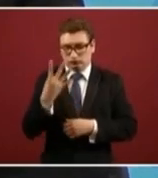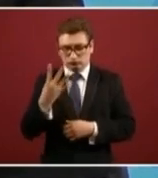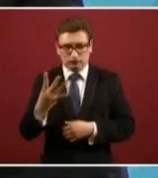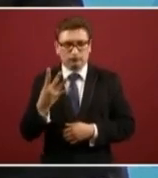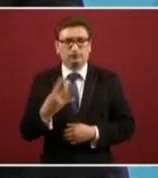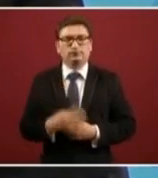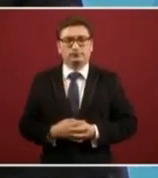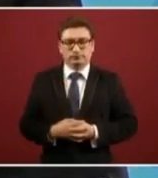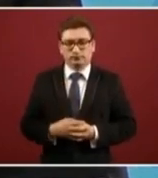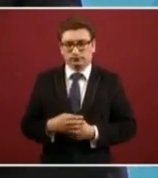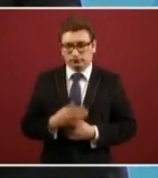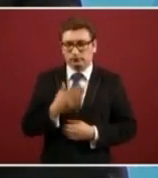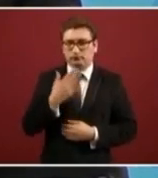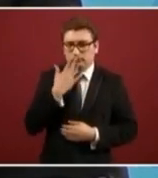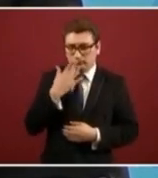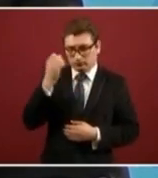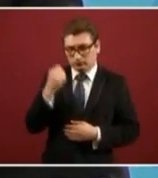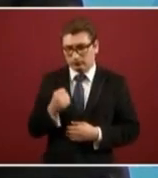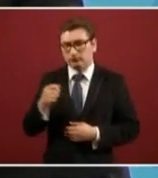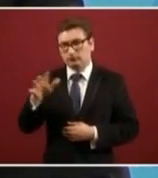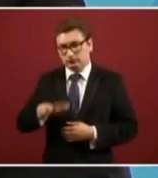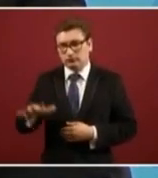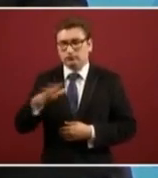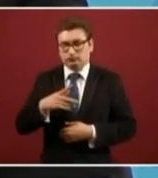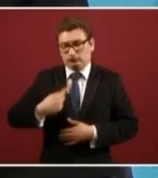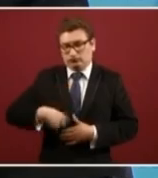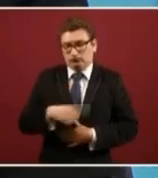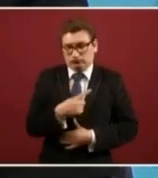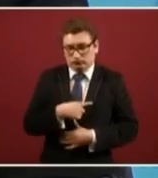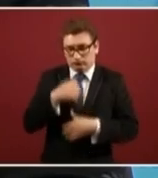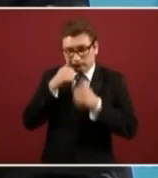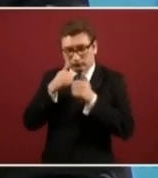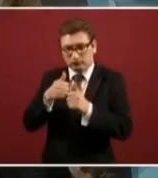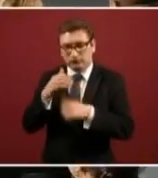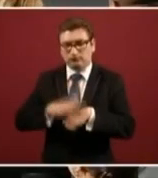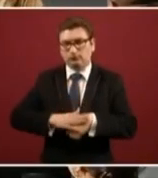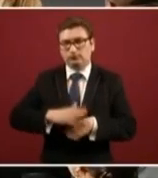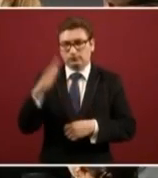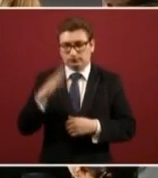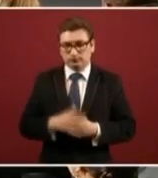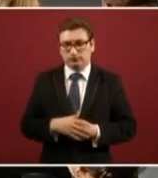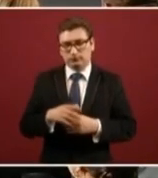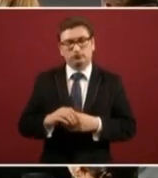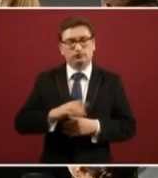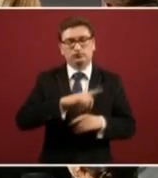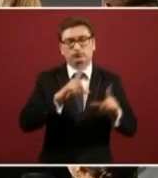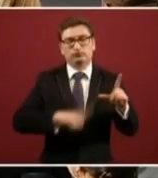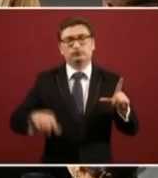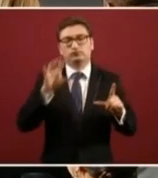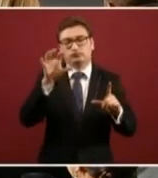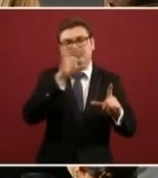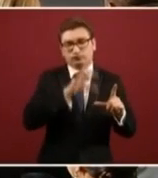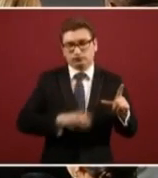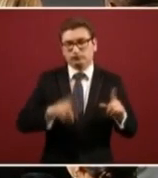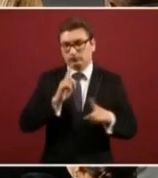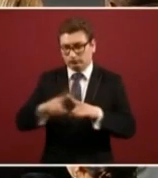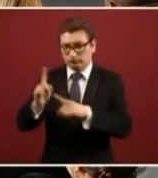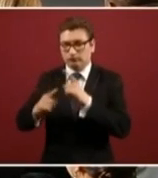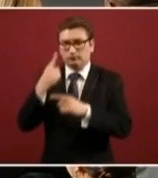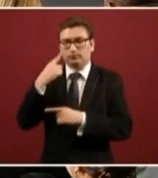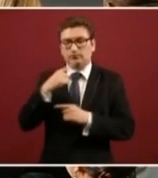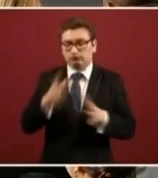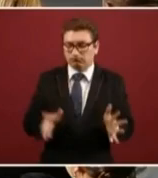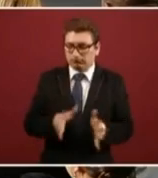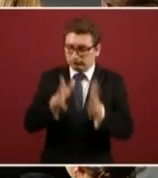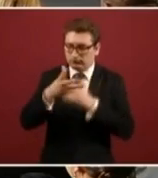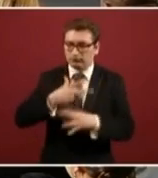bajas, Sonora y Sinaloa, estamos poniendo especial atención al resto del país para estimular la productividad y